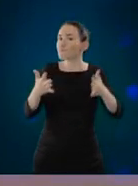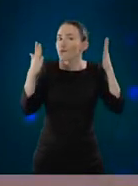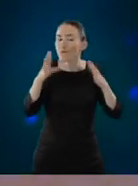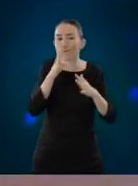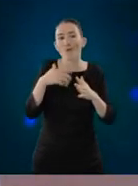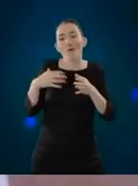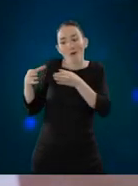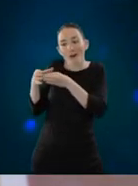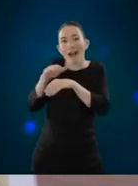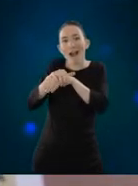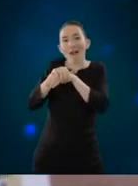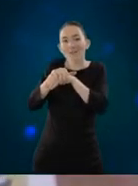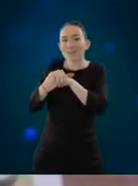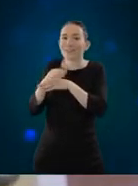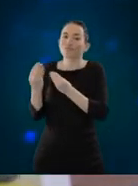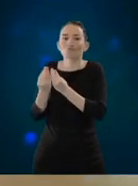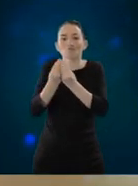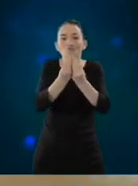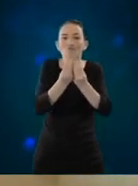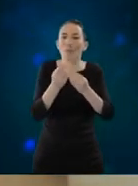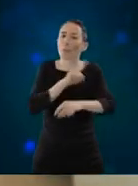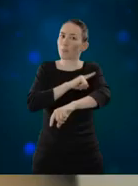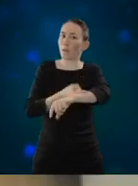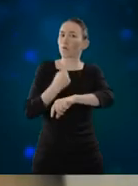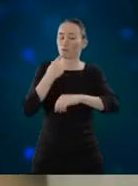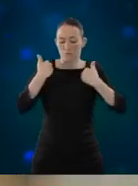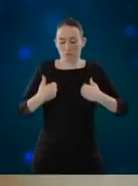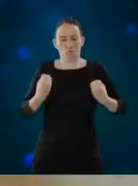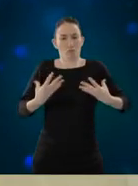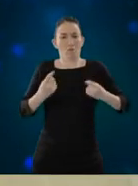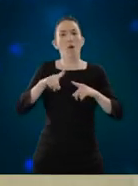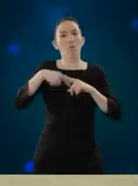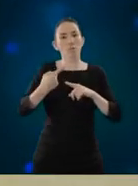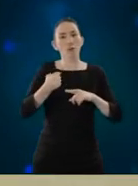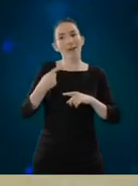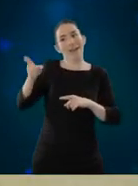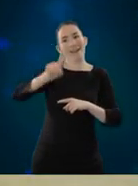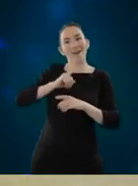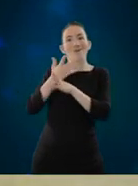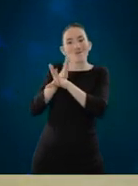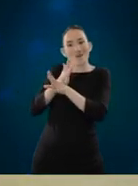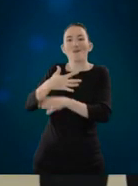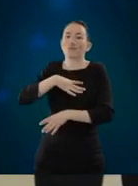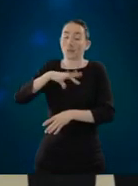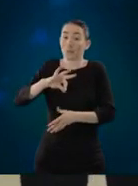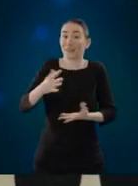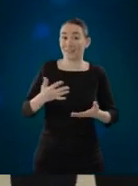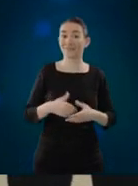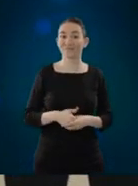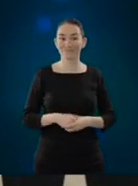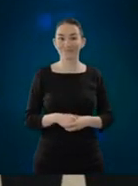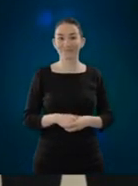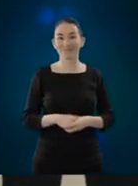mucho estas clases porque va con sus amigas y dice que así se mantiene en forma para luego poder jugar conmigo.